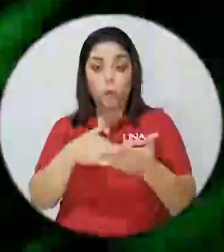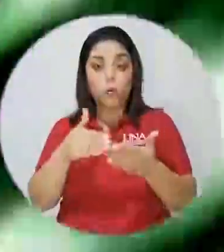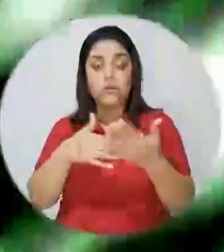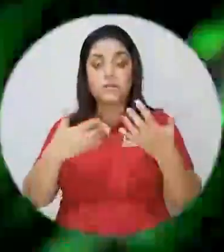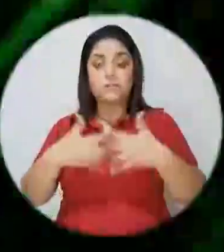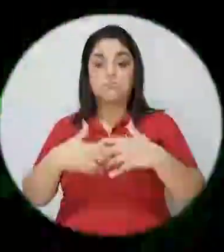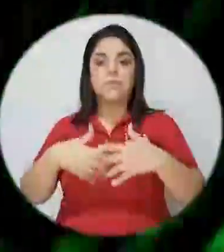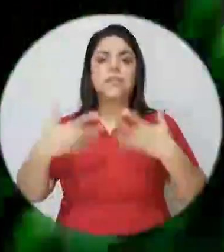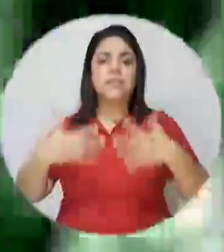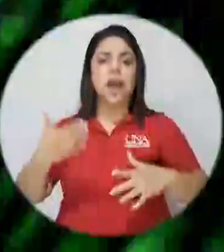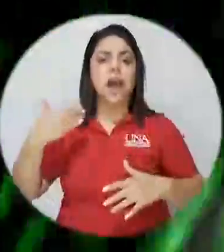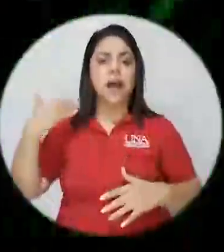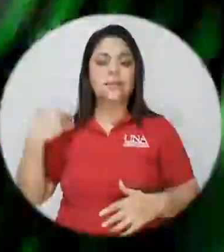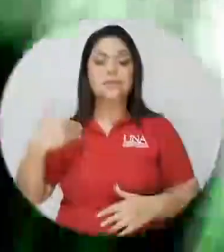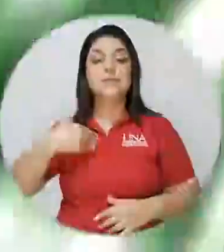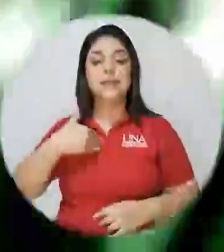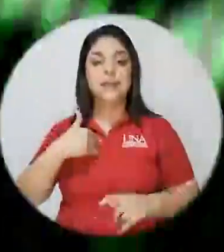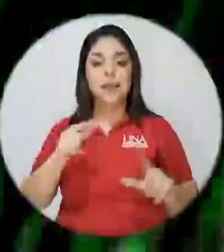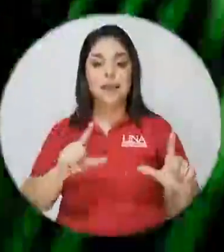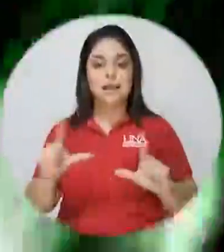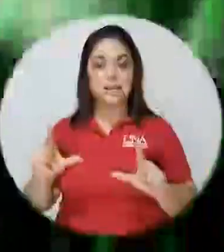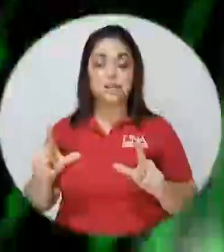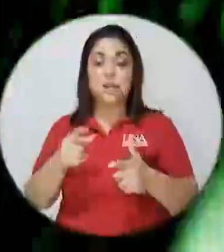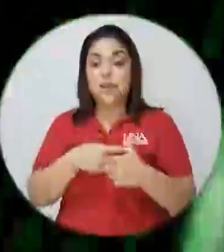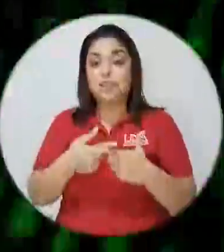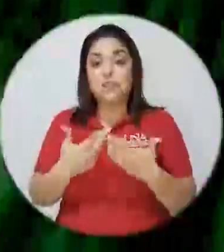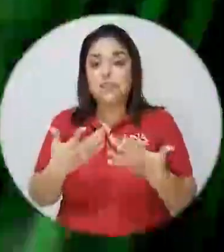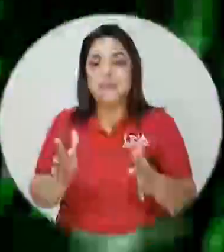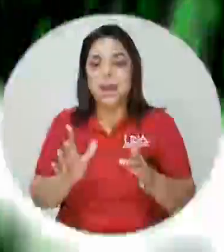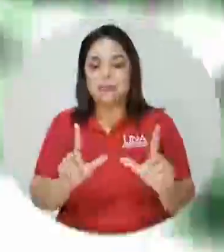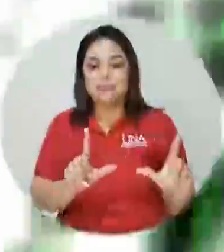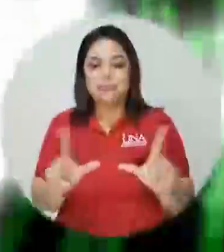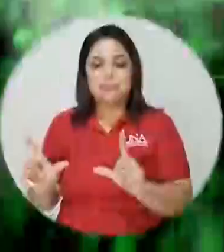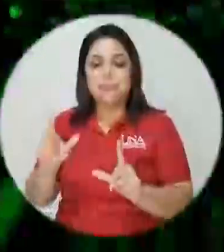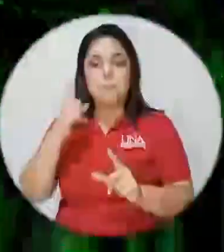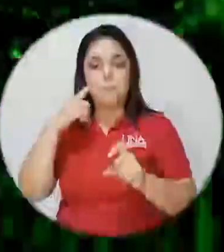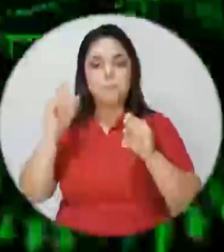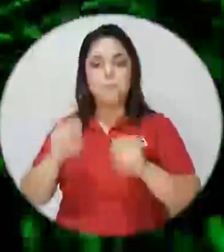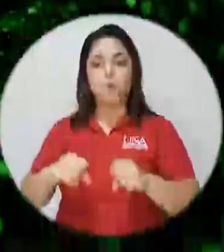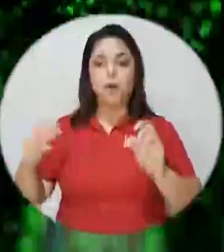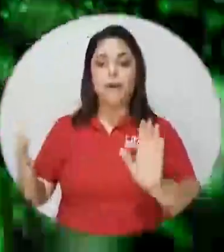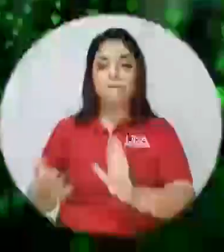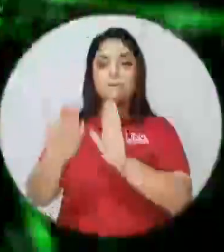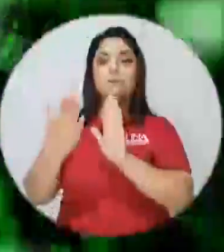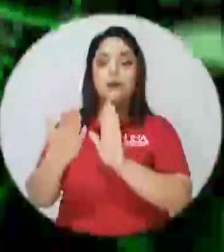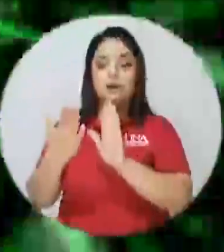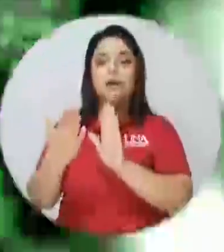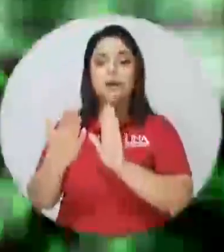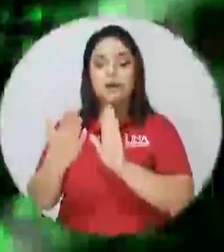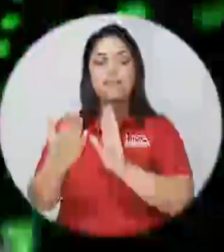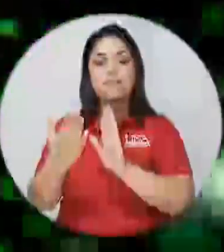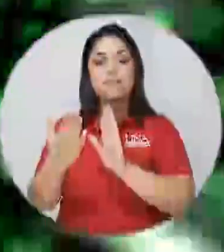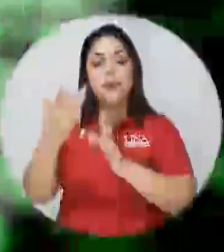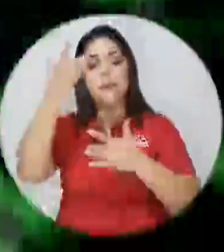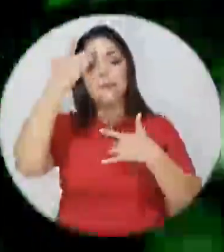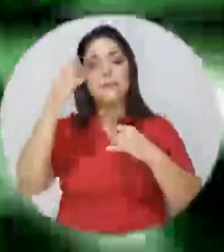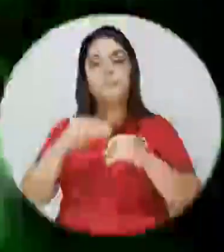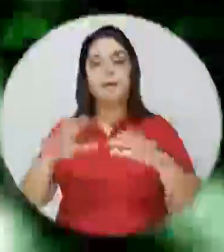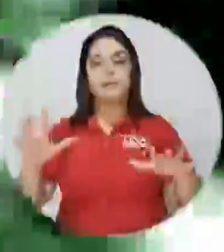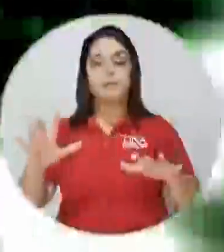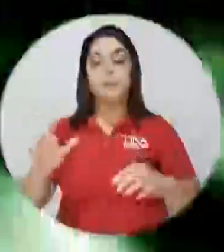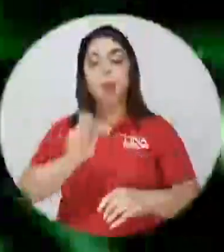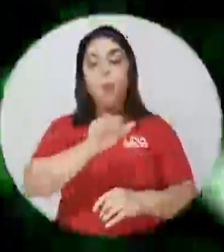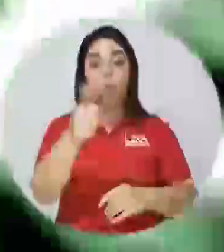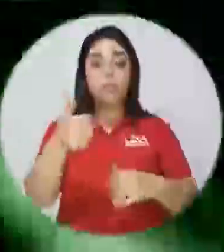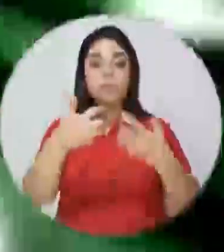paso y sin querer ya estaban o estuvieron preparadas para enfrentar el tema de la pandemia. Otras, pues, tuvieron